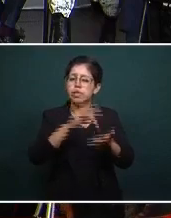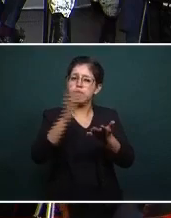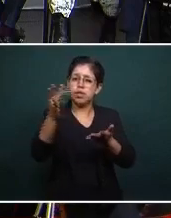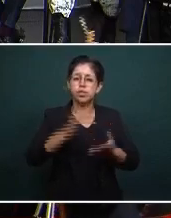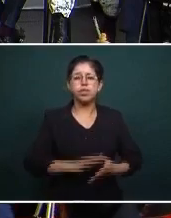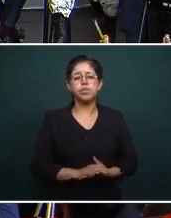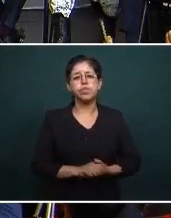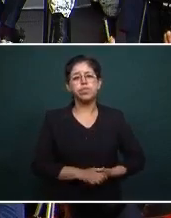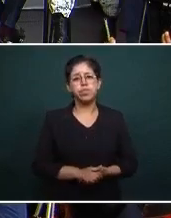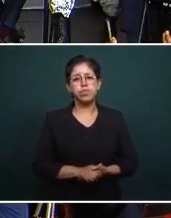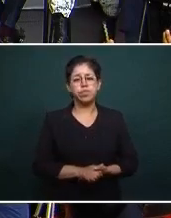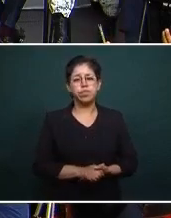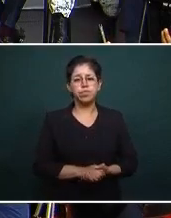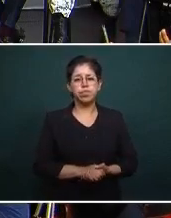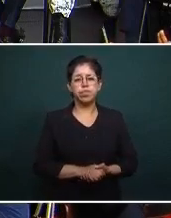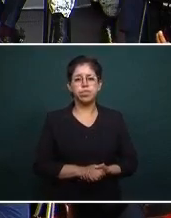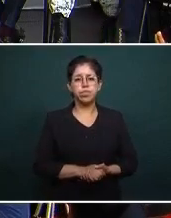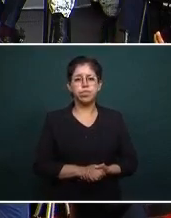gracias.